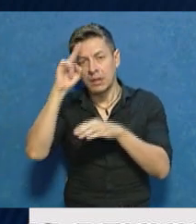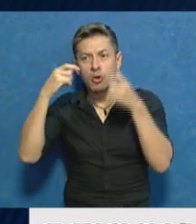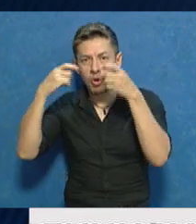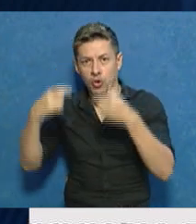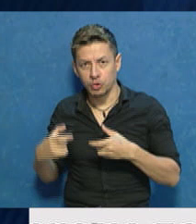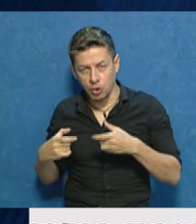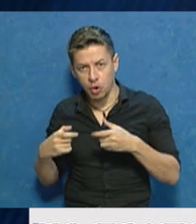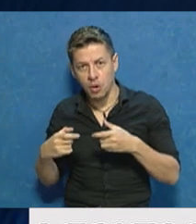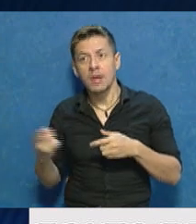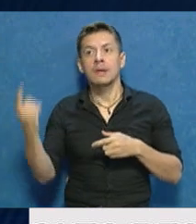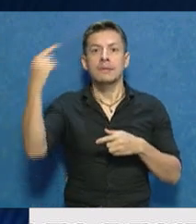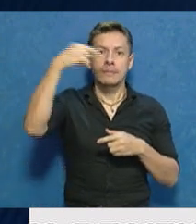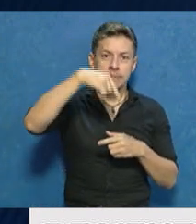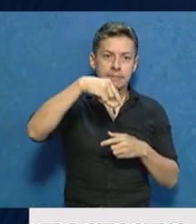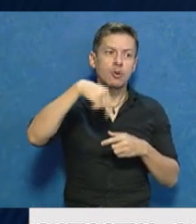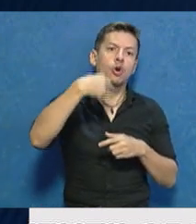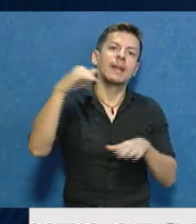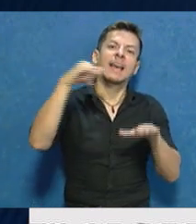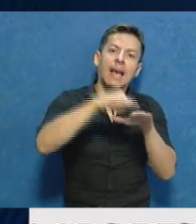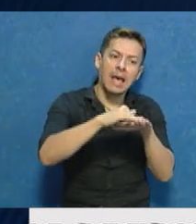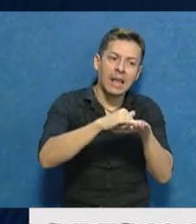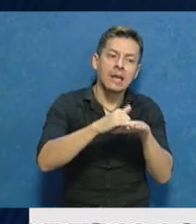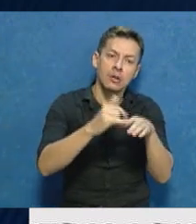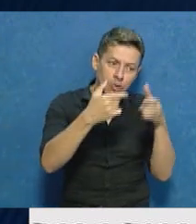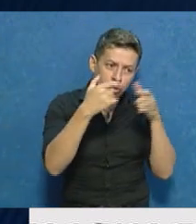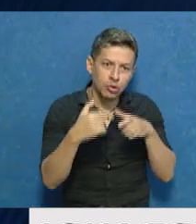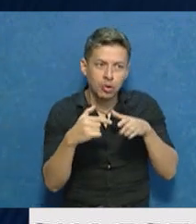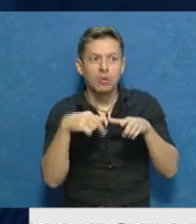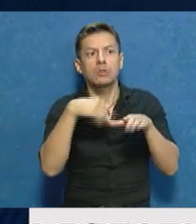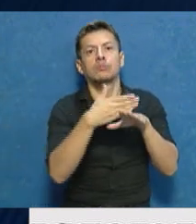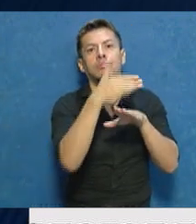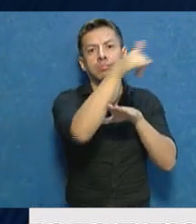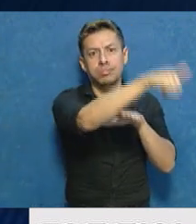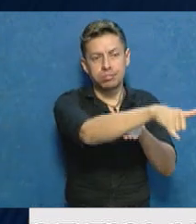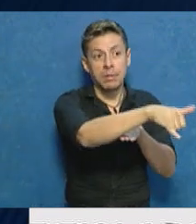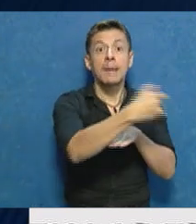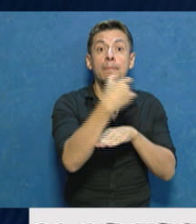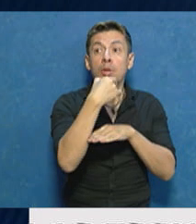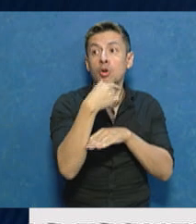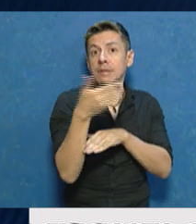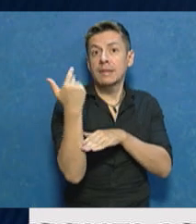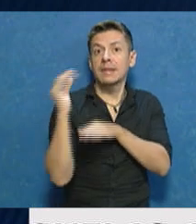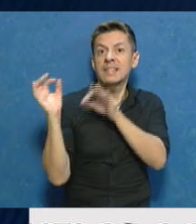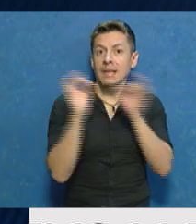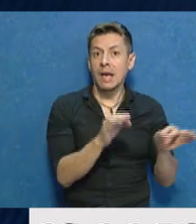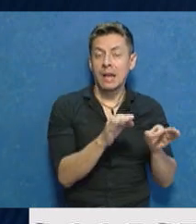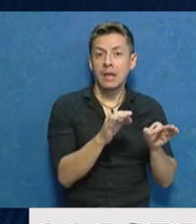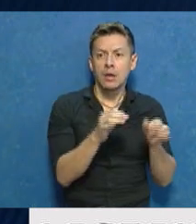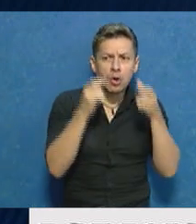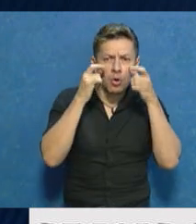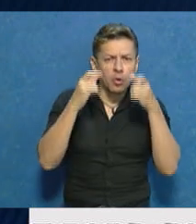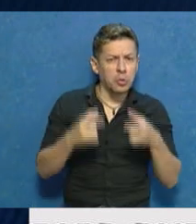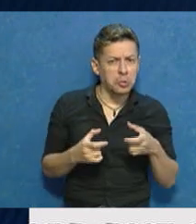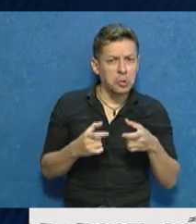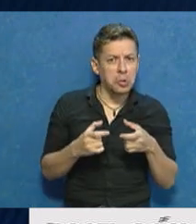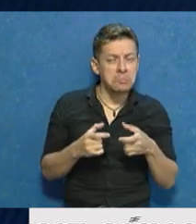otra escala que tuve y así, al llegar ayer al aeropuerto de Mendoza no hubo un control, es más, nunca se nos preguntó de